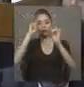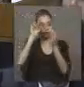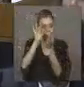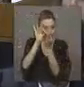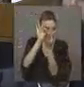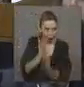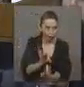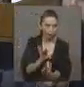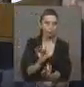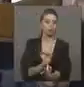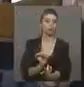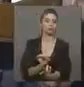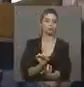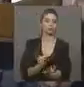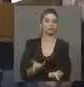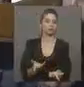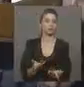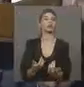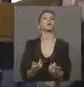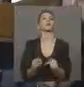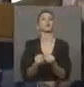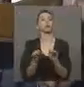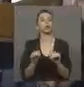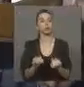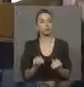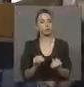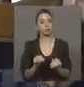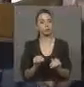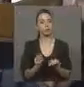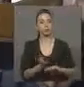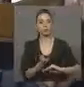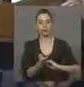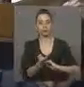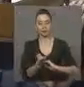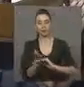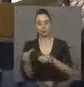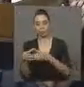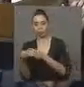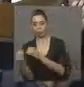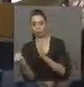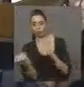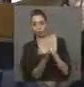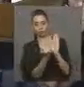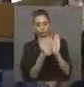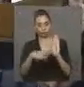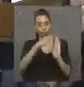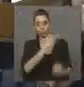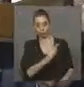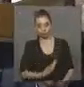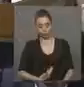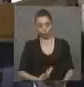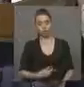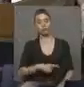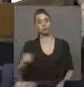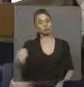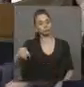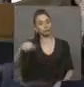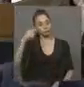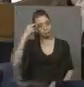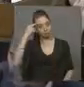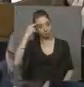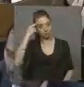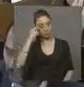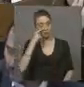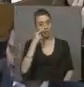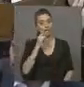concretas. Y por lo mismo yo quisiera solicitar a la oposición que considerara bien el paso